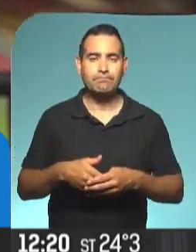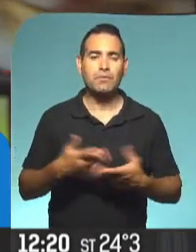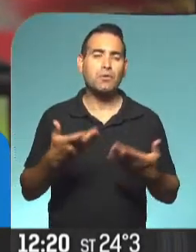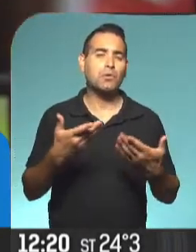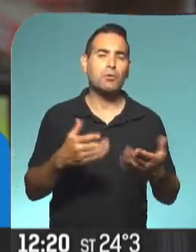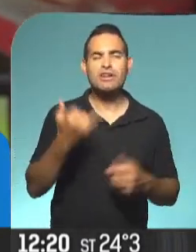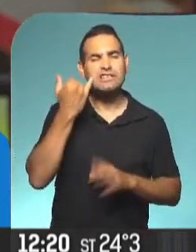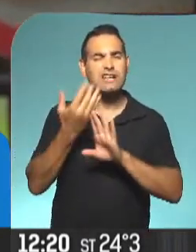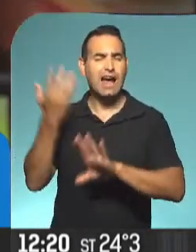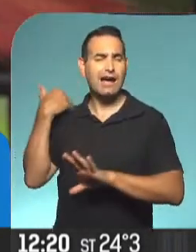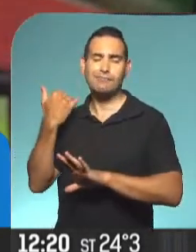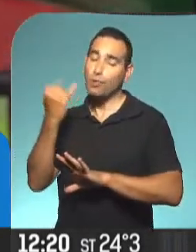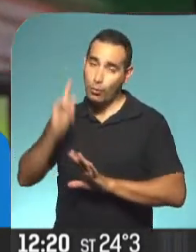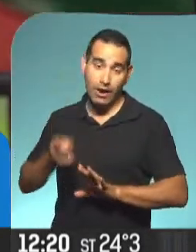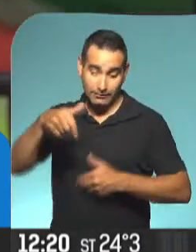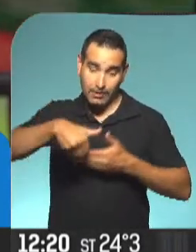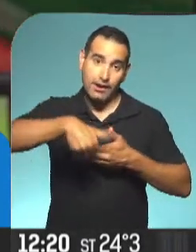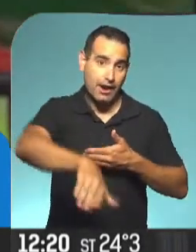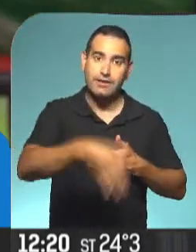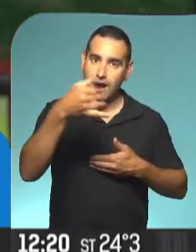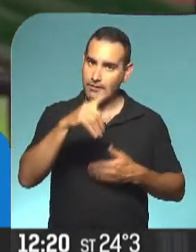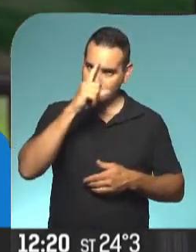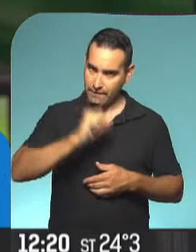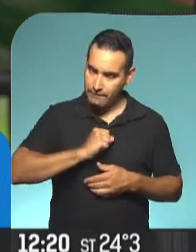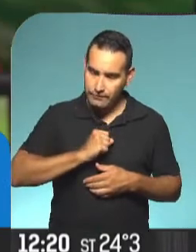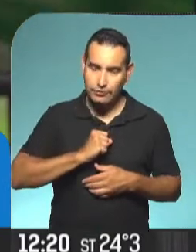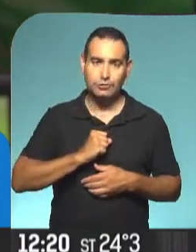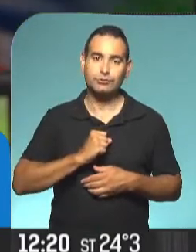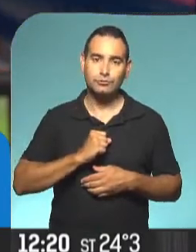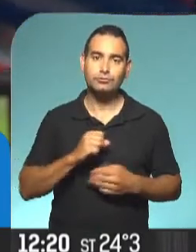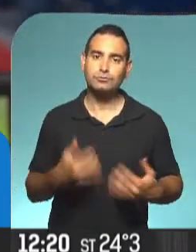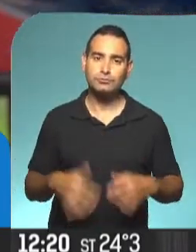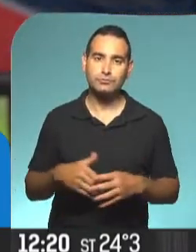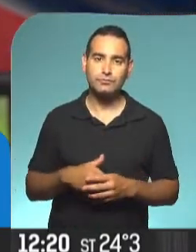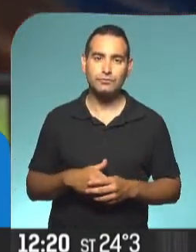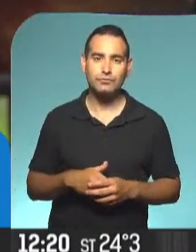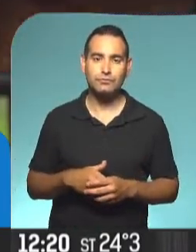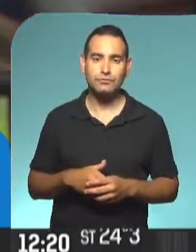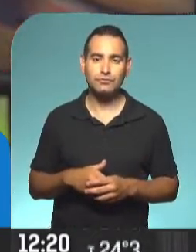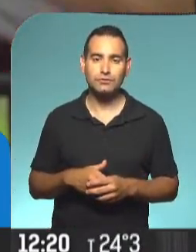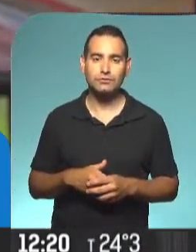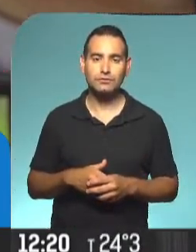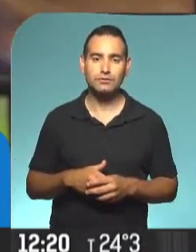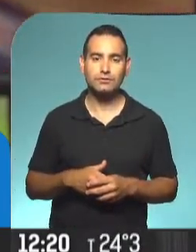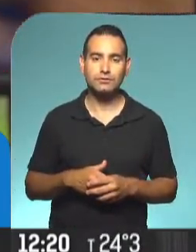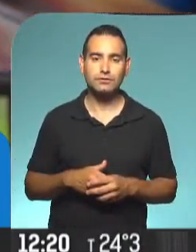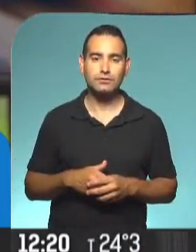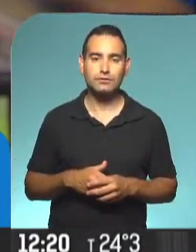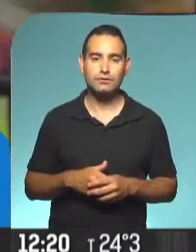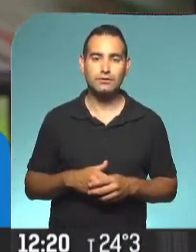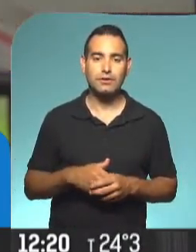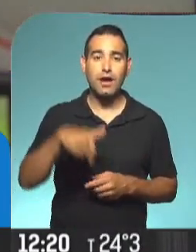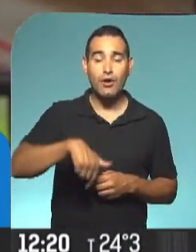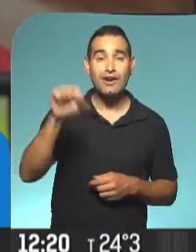importa lo que ya pasó, creo que de acá en adelante hay todo un desafío importante. Ahí creo que estamos en un